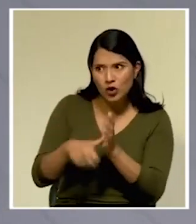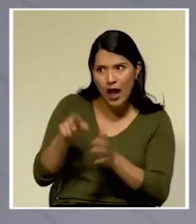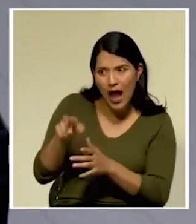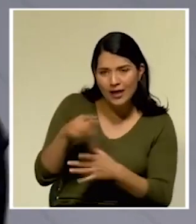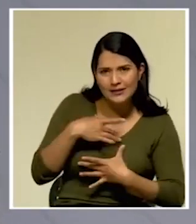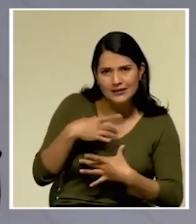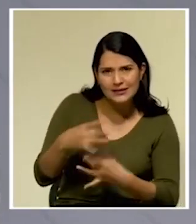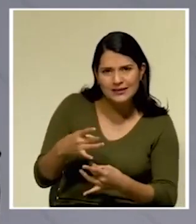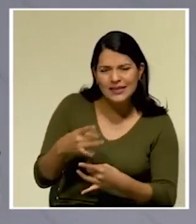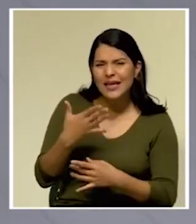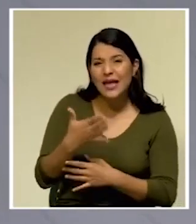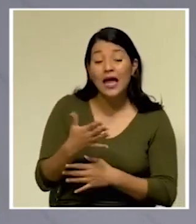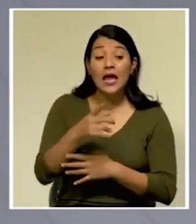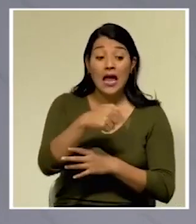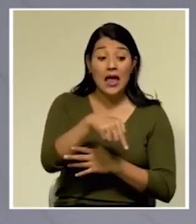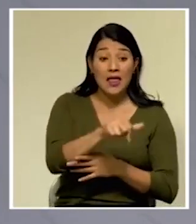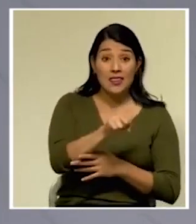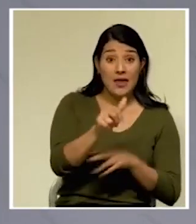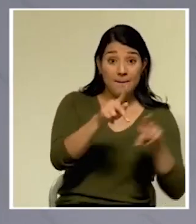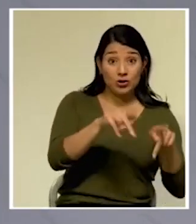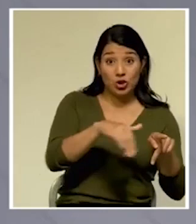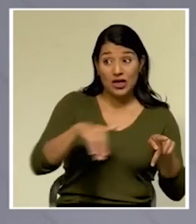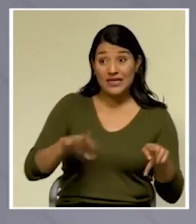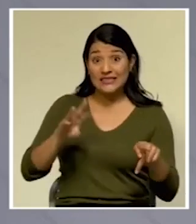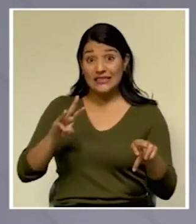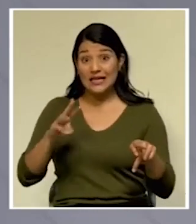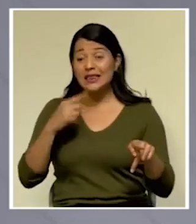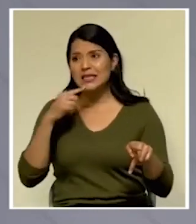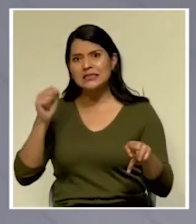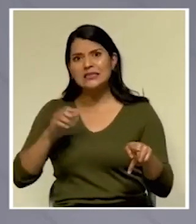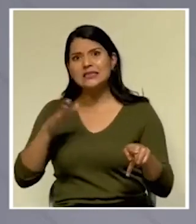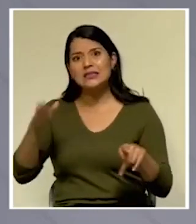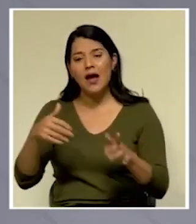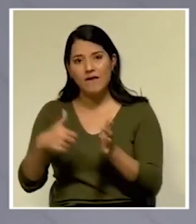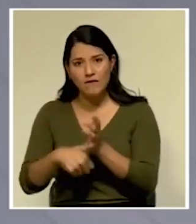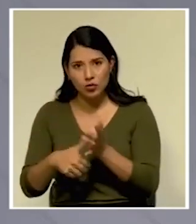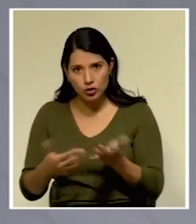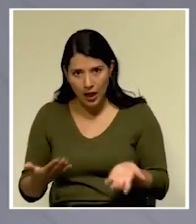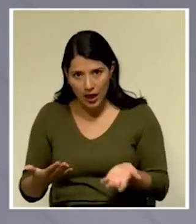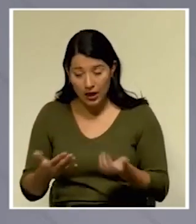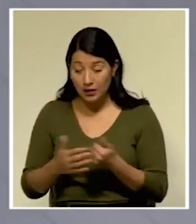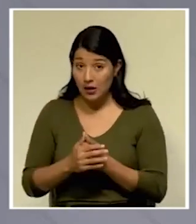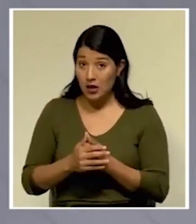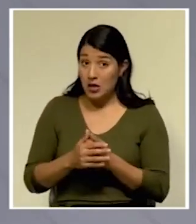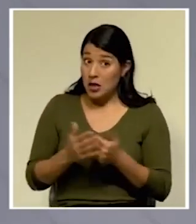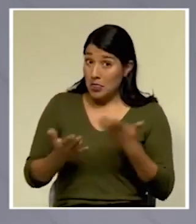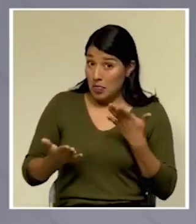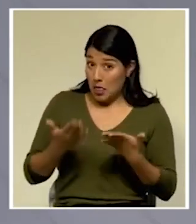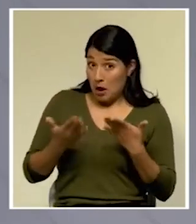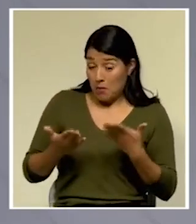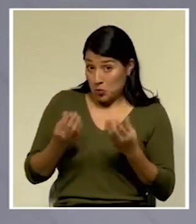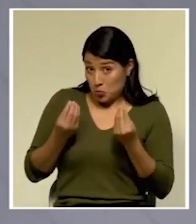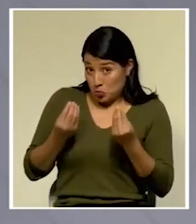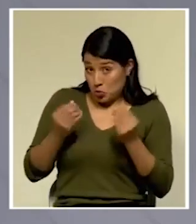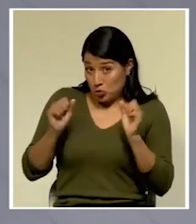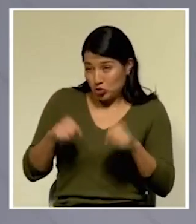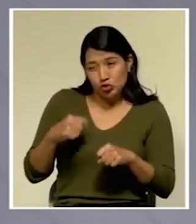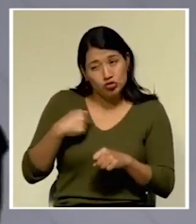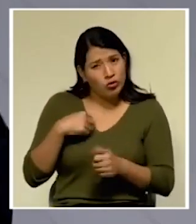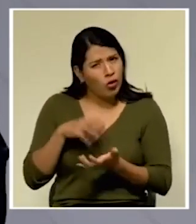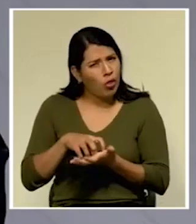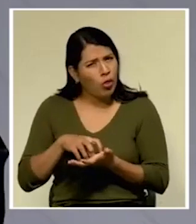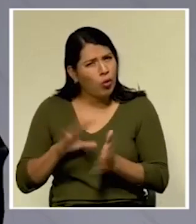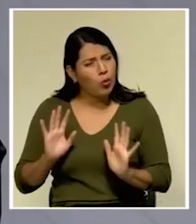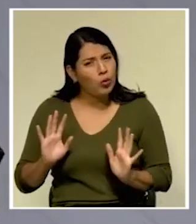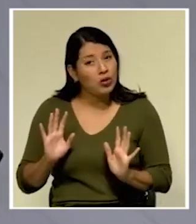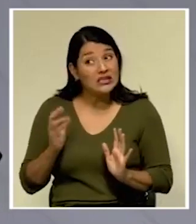haya prácticamente 6 de cada 10 personas que dicen que sí van a asistir a las urnas, ¿verdad? O hay una altísima probabilidad de que lo hagan. Yo tengo mis dudas. Si